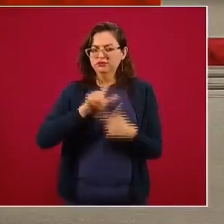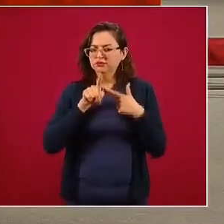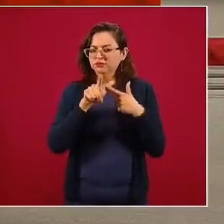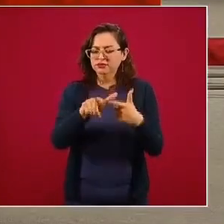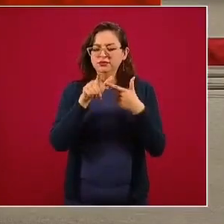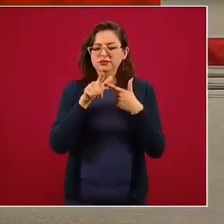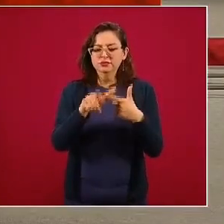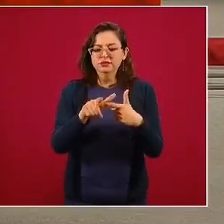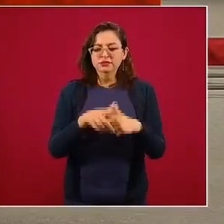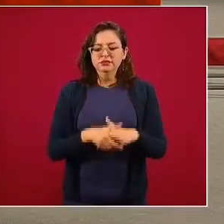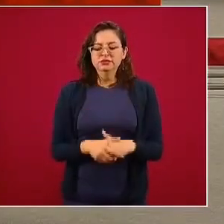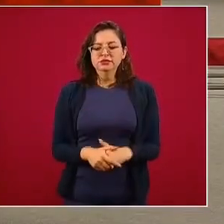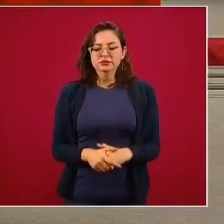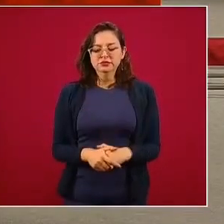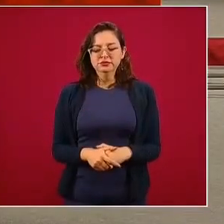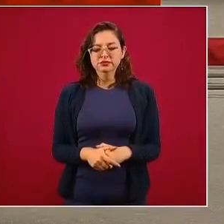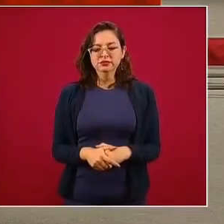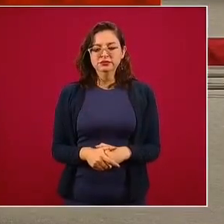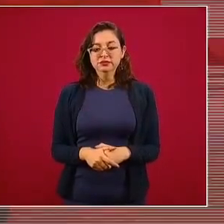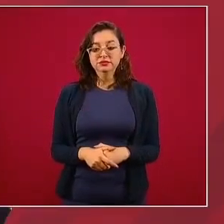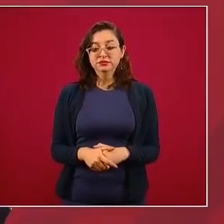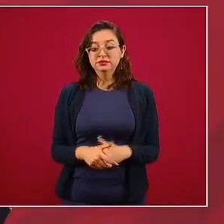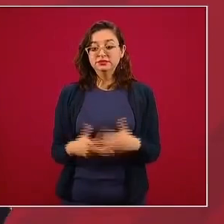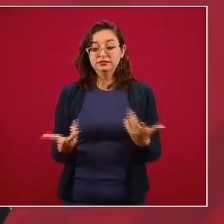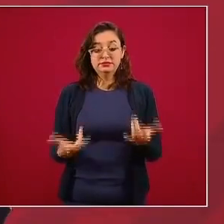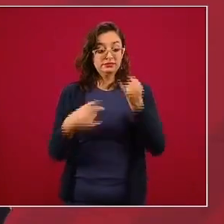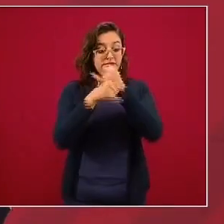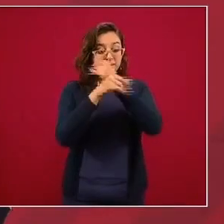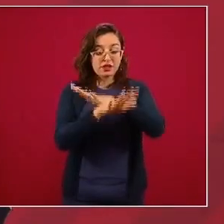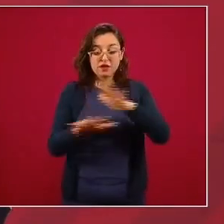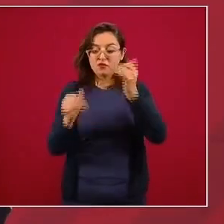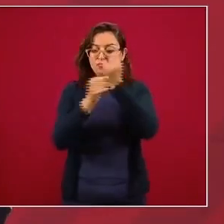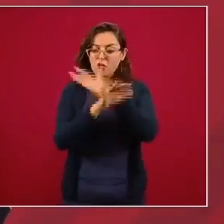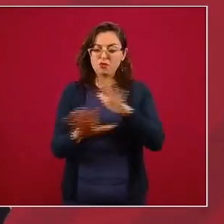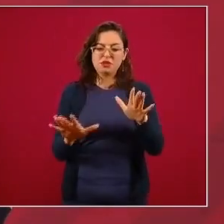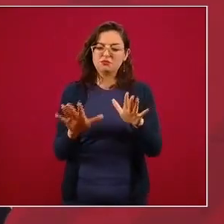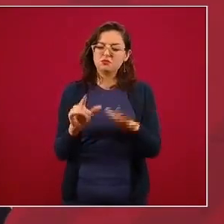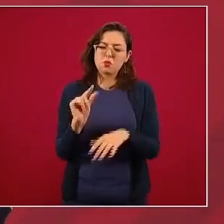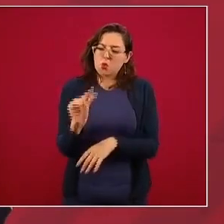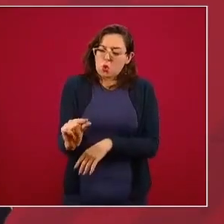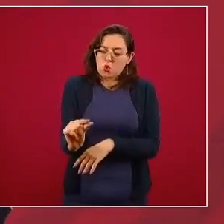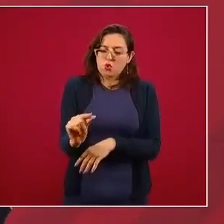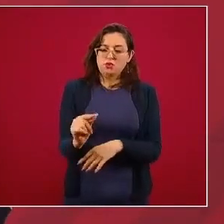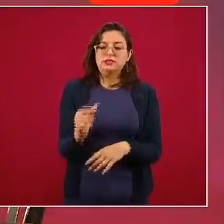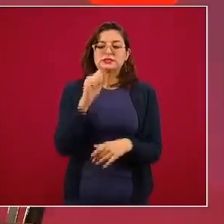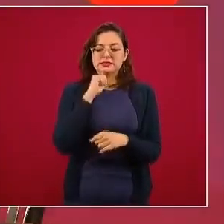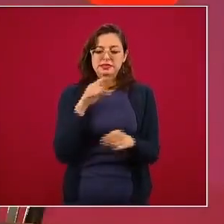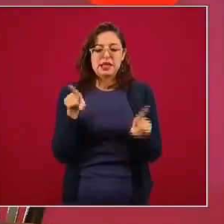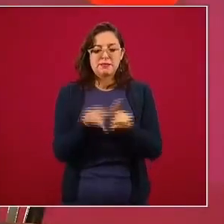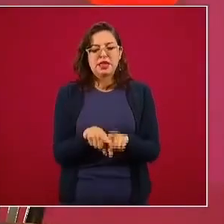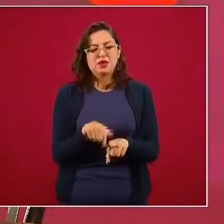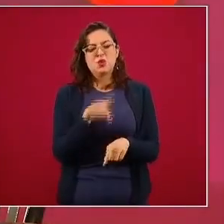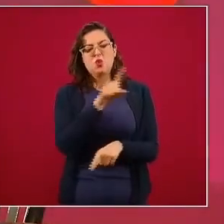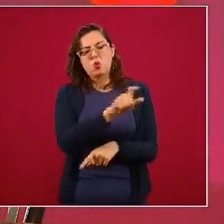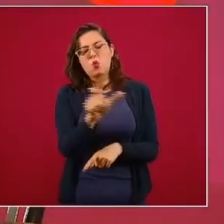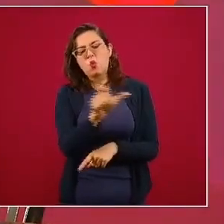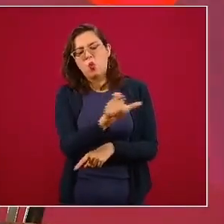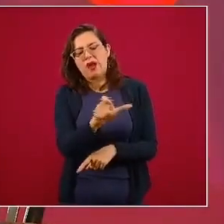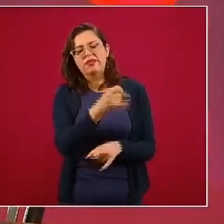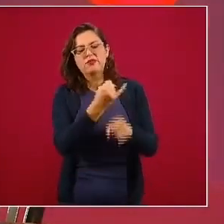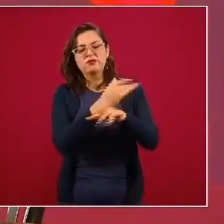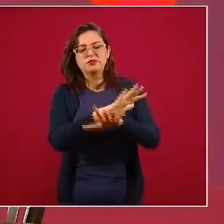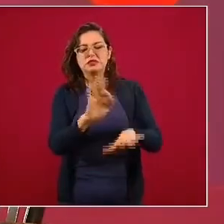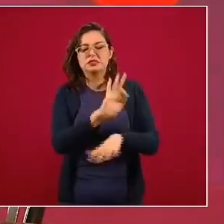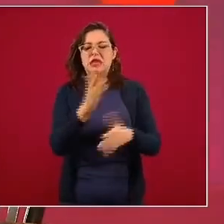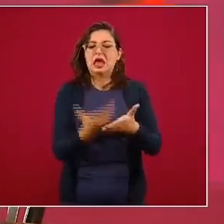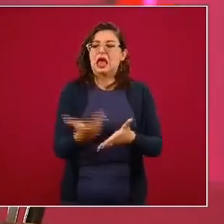En su mayoría, aunque no han sido demasiados los informes, también habría que ver cuándo publicó esta doctora esto, si fue una de las